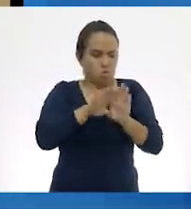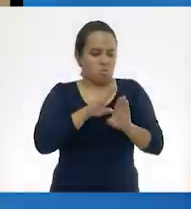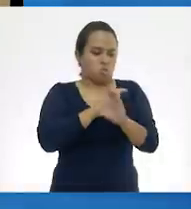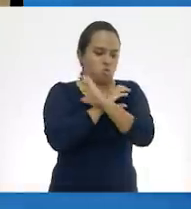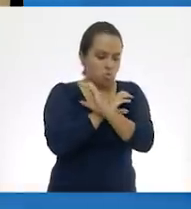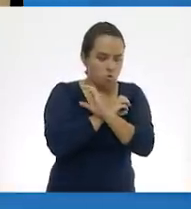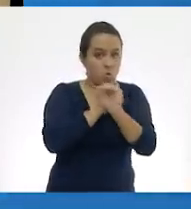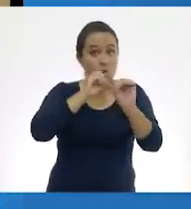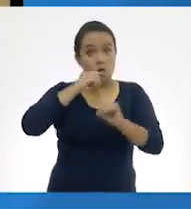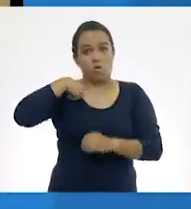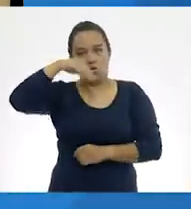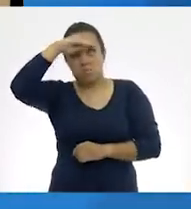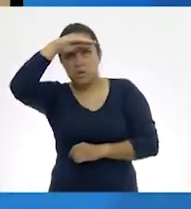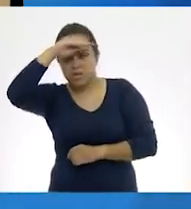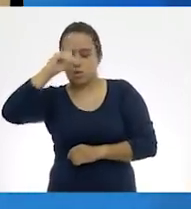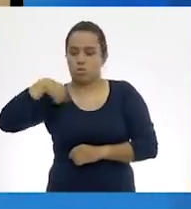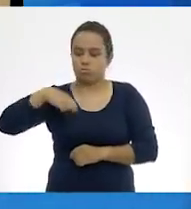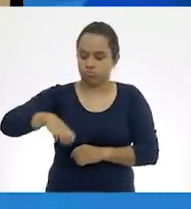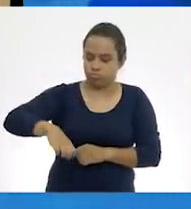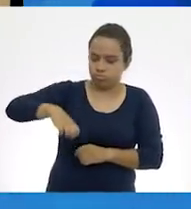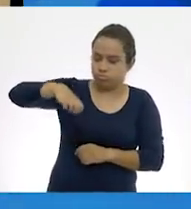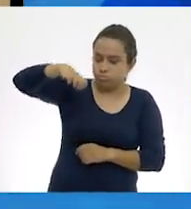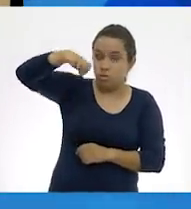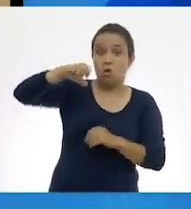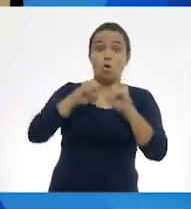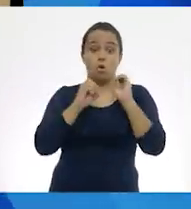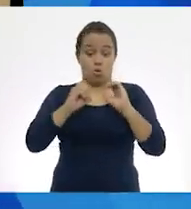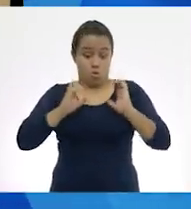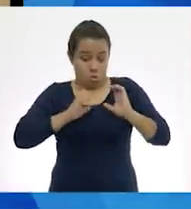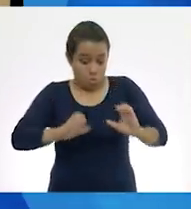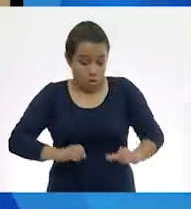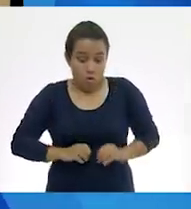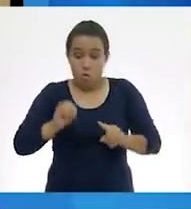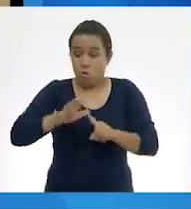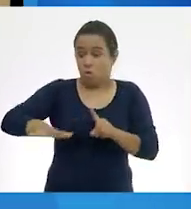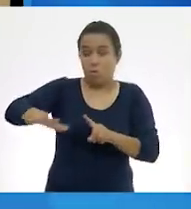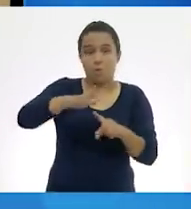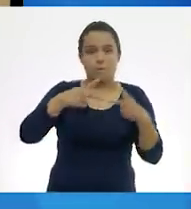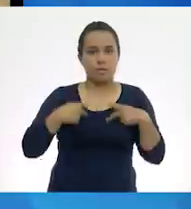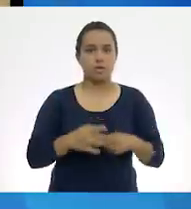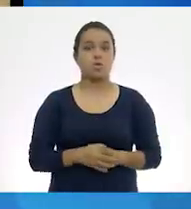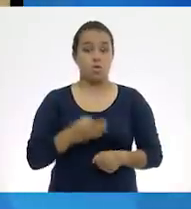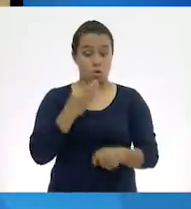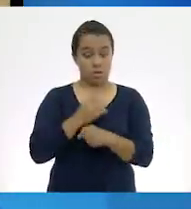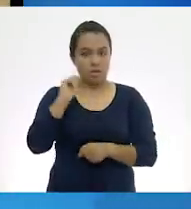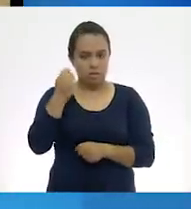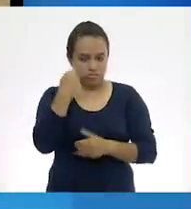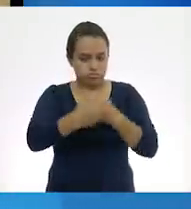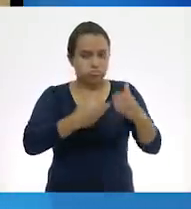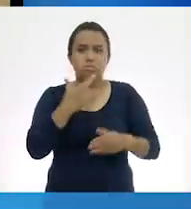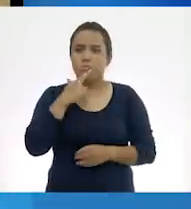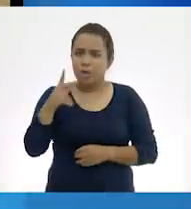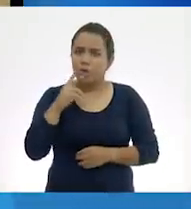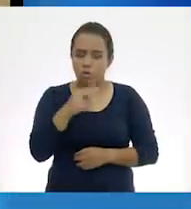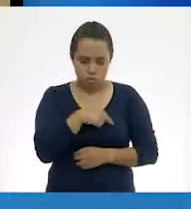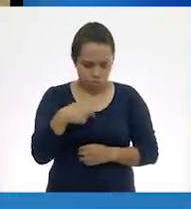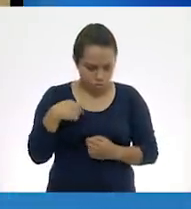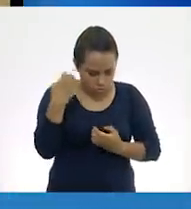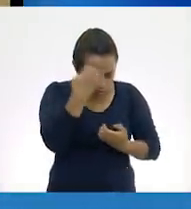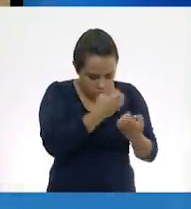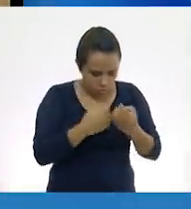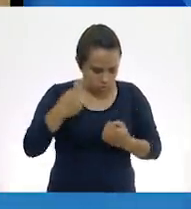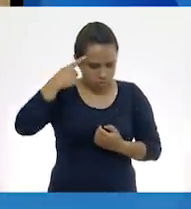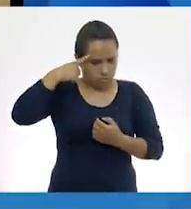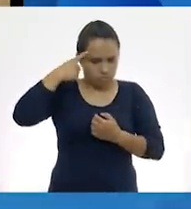pensamientos, nuestro crecimiento, nuestro ambiente y nuestro cuerpo. Gracias también a la mejora en la tecnología, hemos podido analizar la actividad